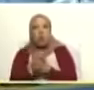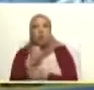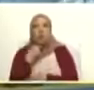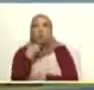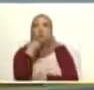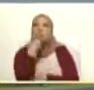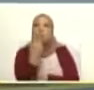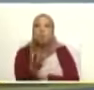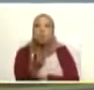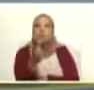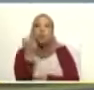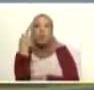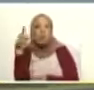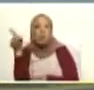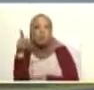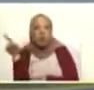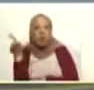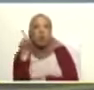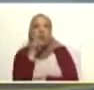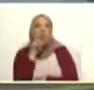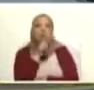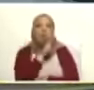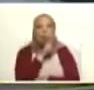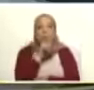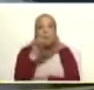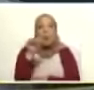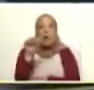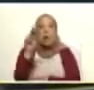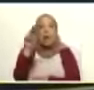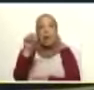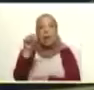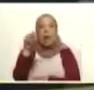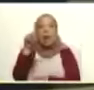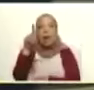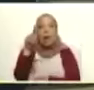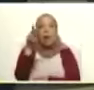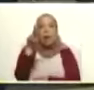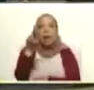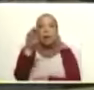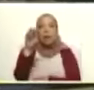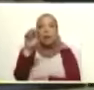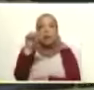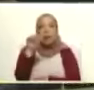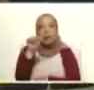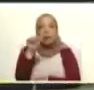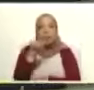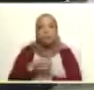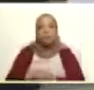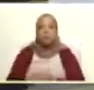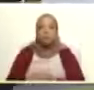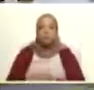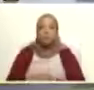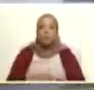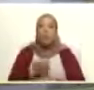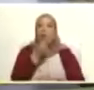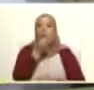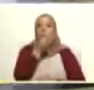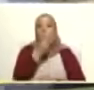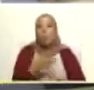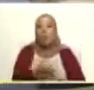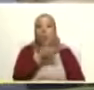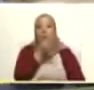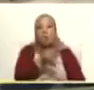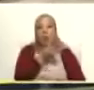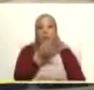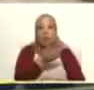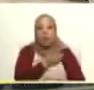acá, parroquial, Andrea, quien le diga cómo ha estado el desarrollo del simulacro acá. Buenas tardes, presidente. Primero